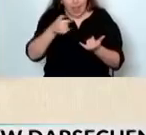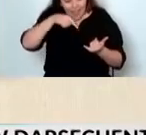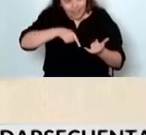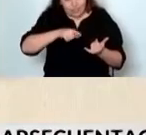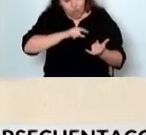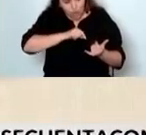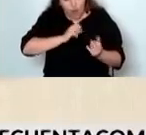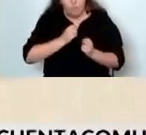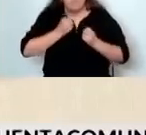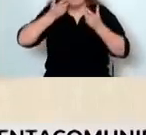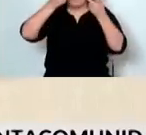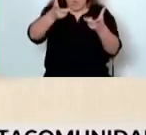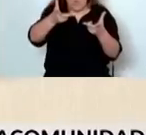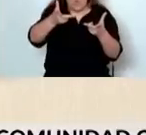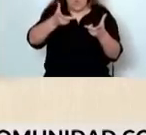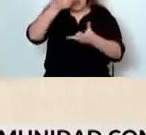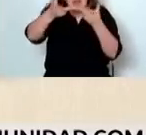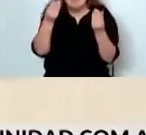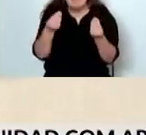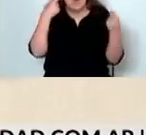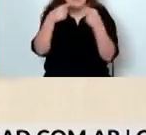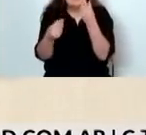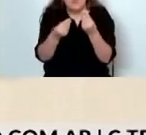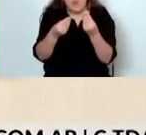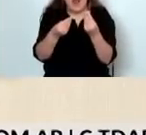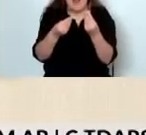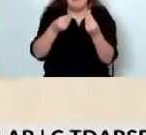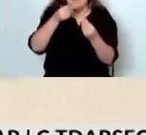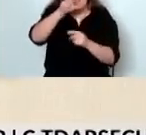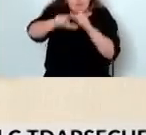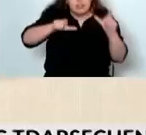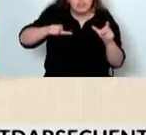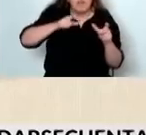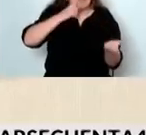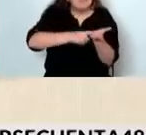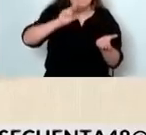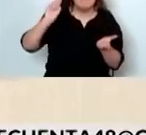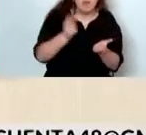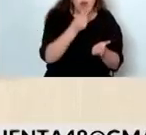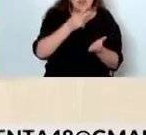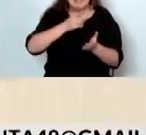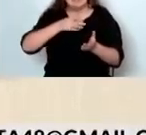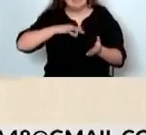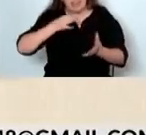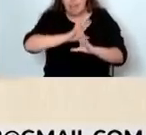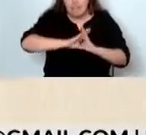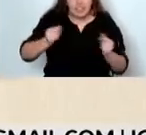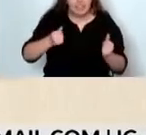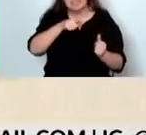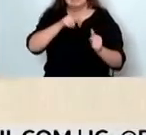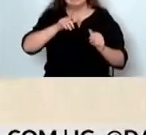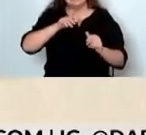hablar para que cada vez haya menos suicidios. Es un tema en este país delicadísimo. Más de 8 personas por día se